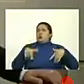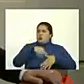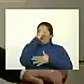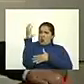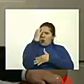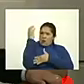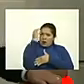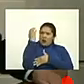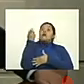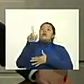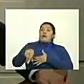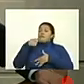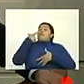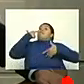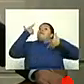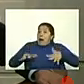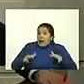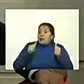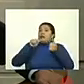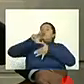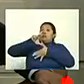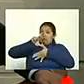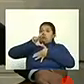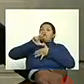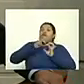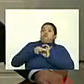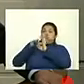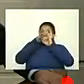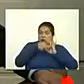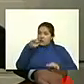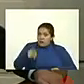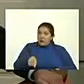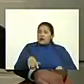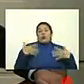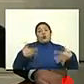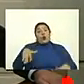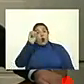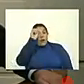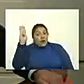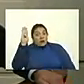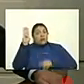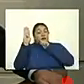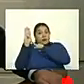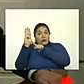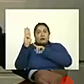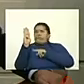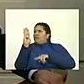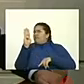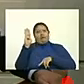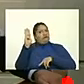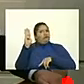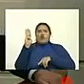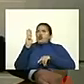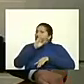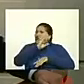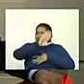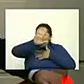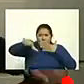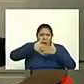parecer latinoamericana. No es solamente Odebrecht, prácticamente son todas las